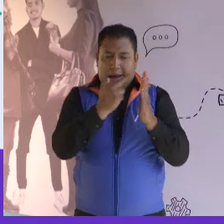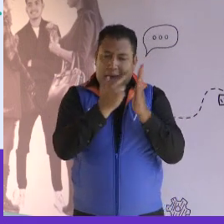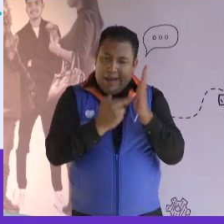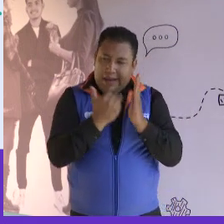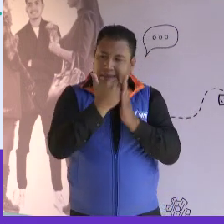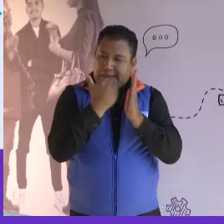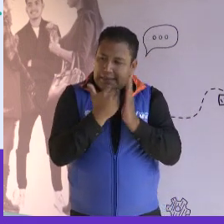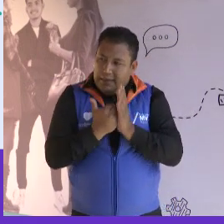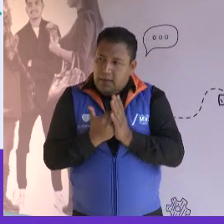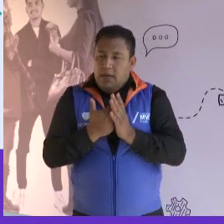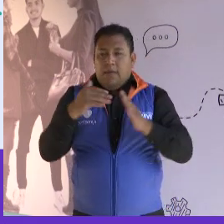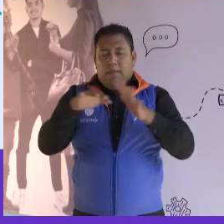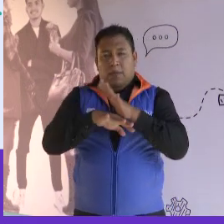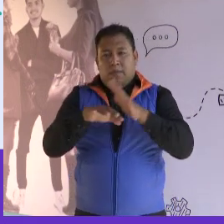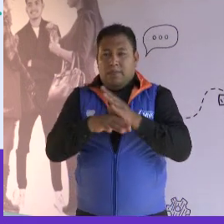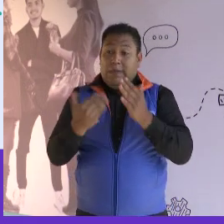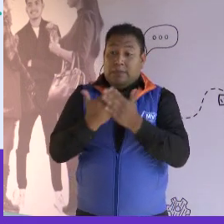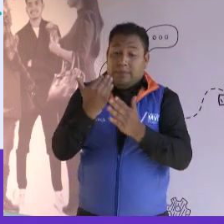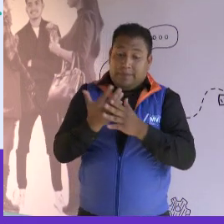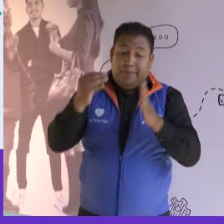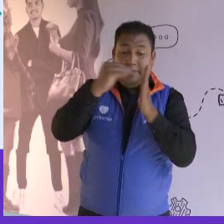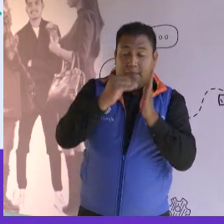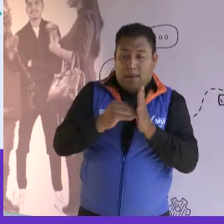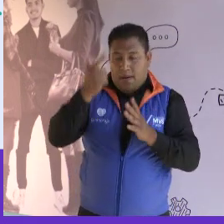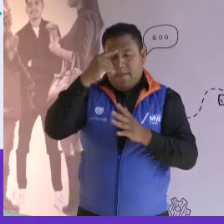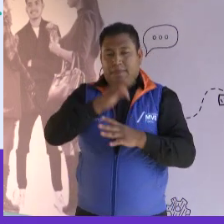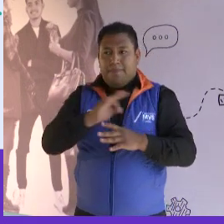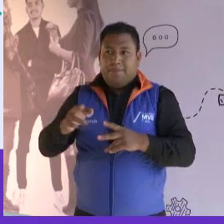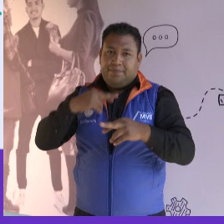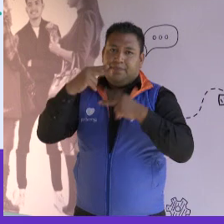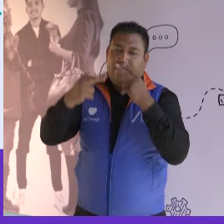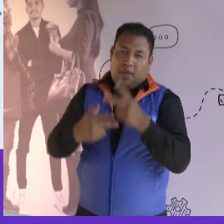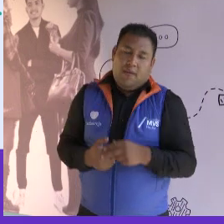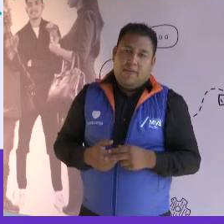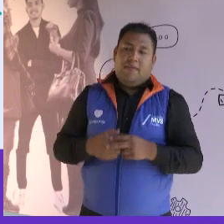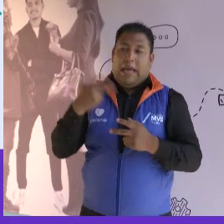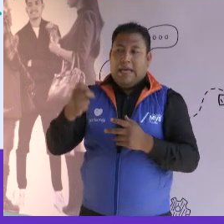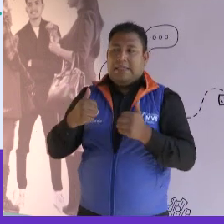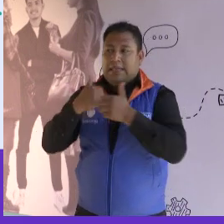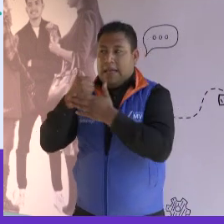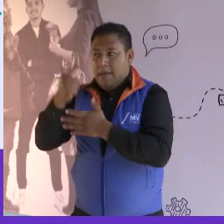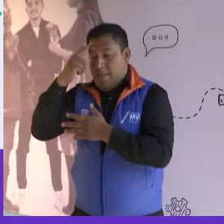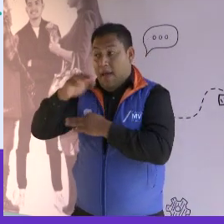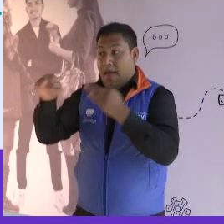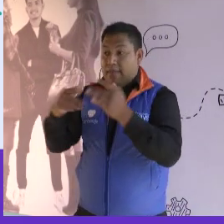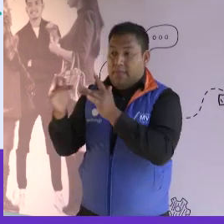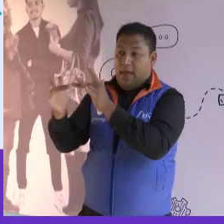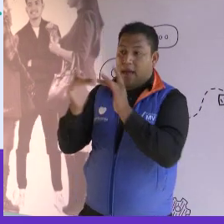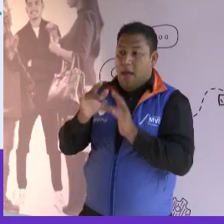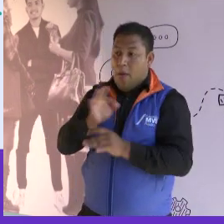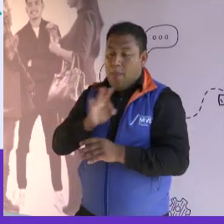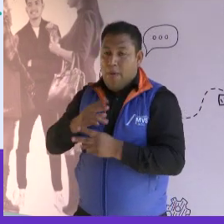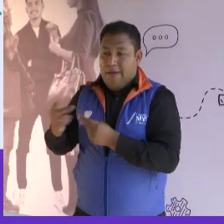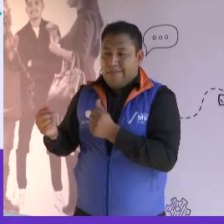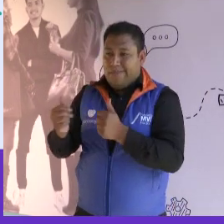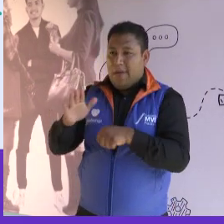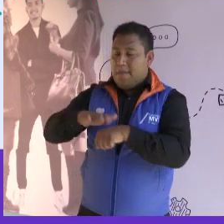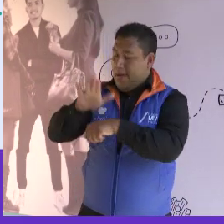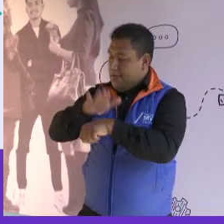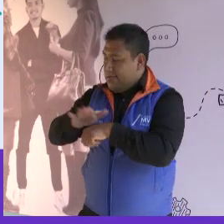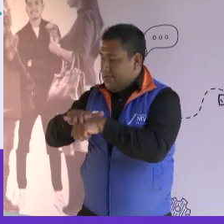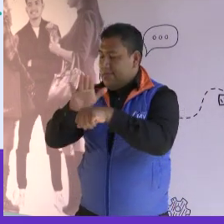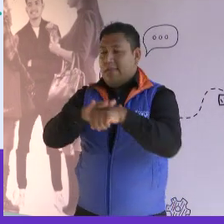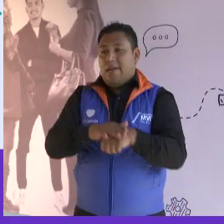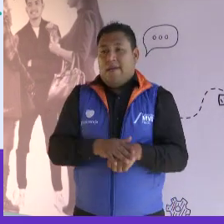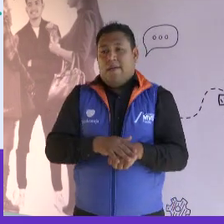¿no? Al final de cuentas, eso también es algo que motiva la participación. Mientras tengamos una visión común y esa red sume a